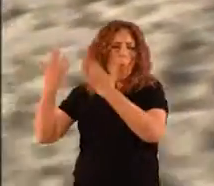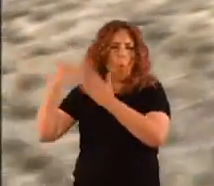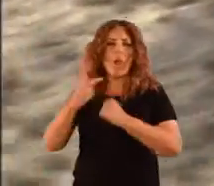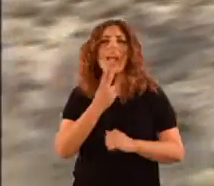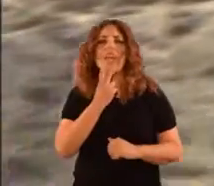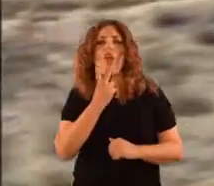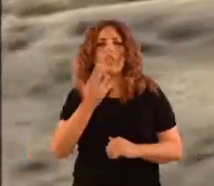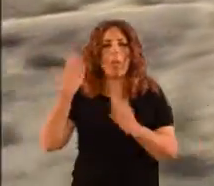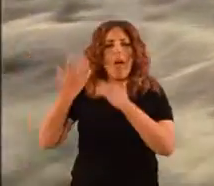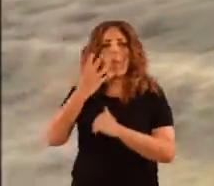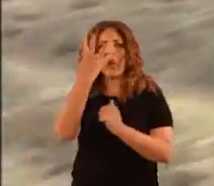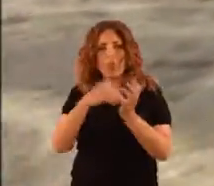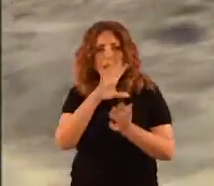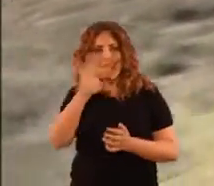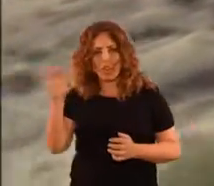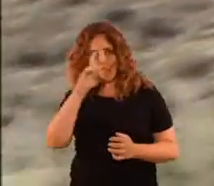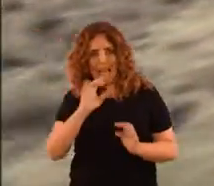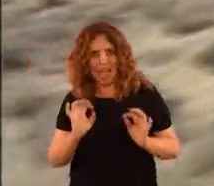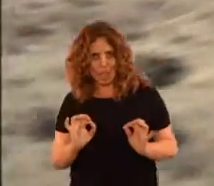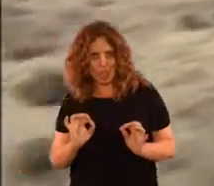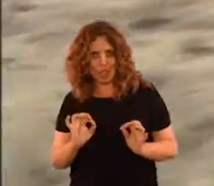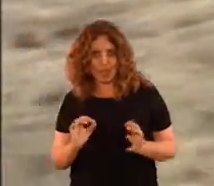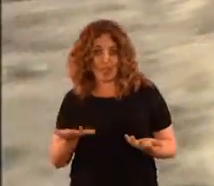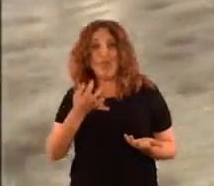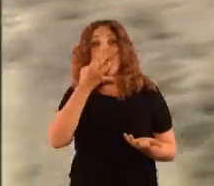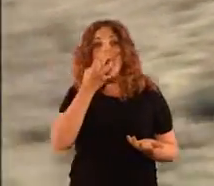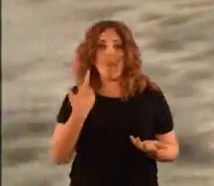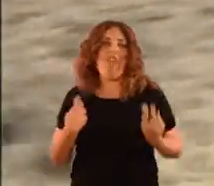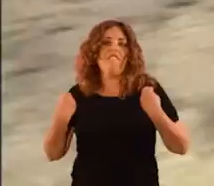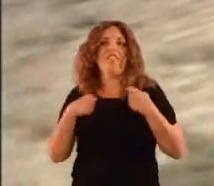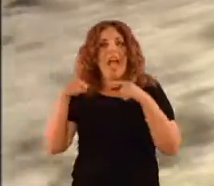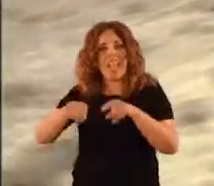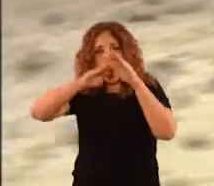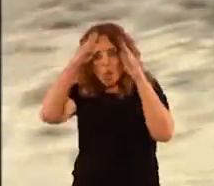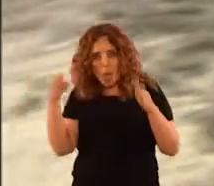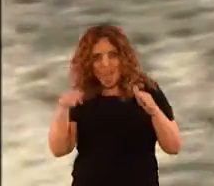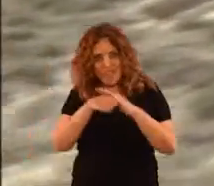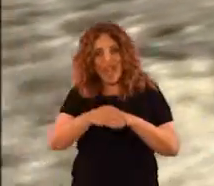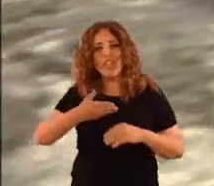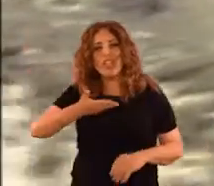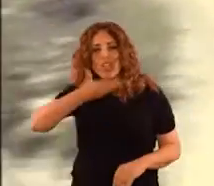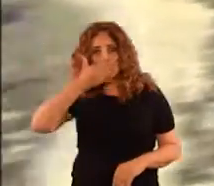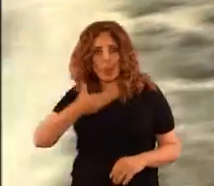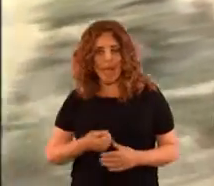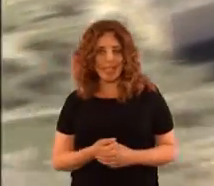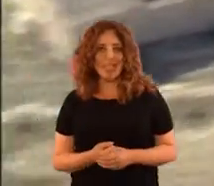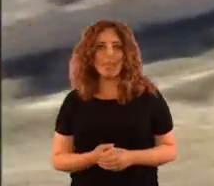Neolítico, hace unos 4.500 años, momento en el que el hombre habitó ya las cuevas de